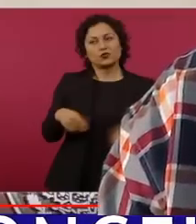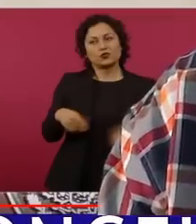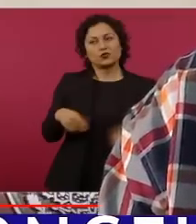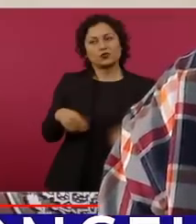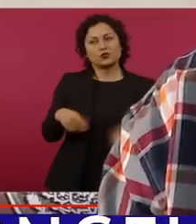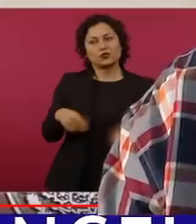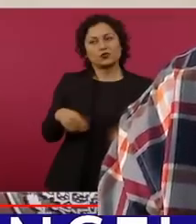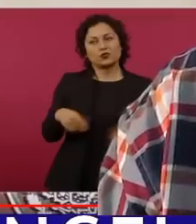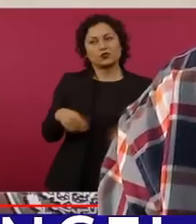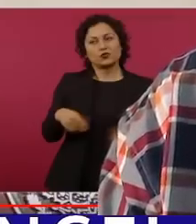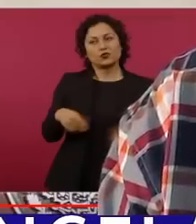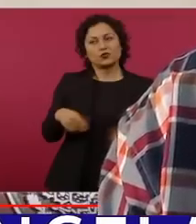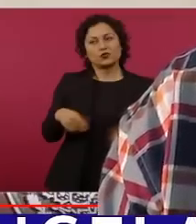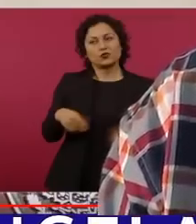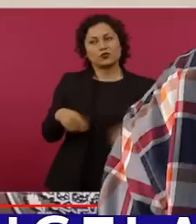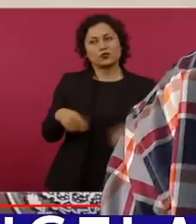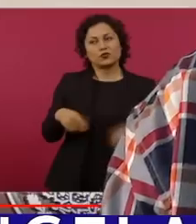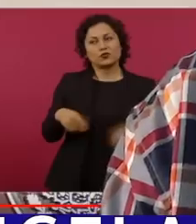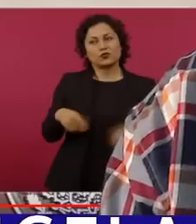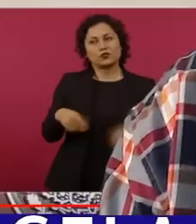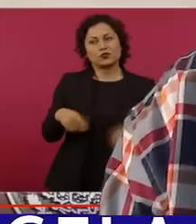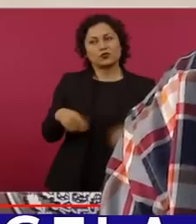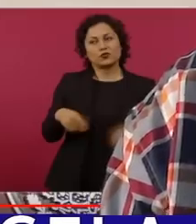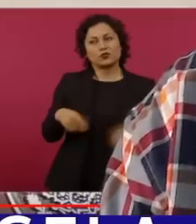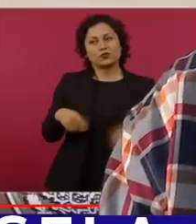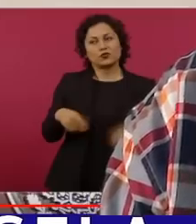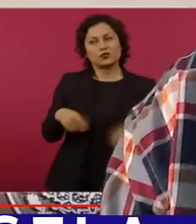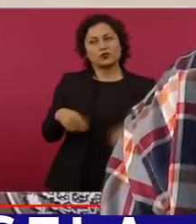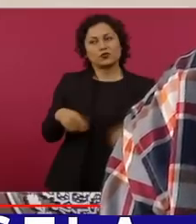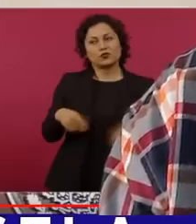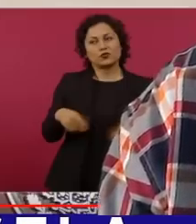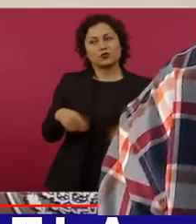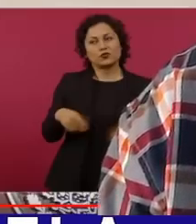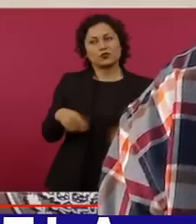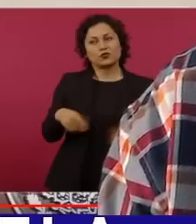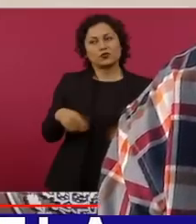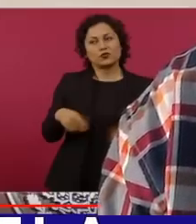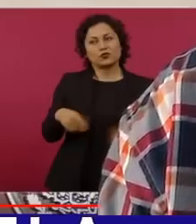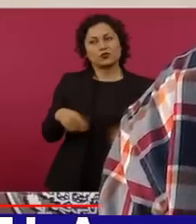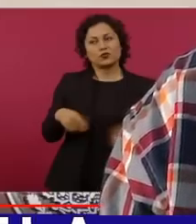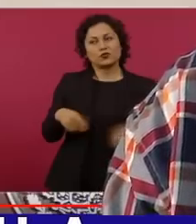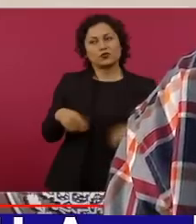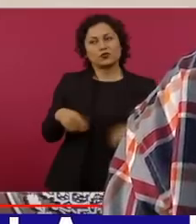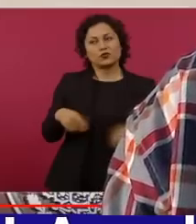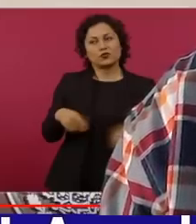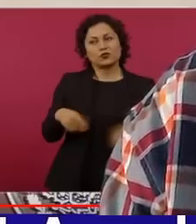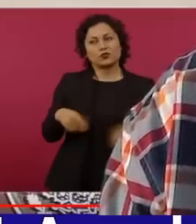expresa. Para el presidente Andrés Manuel López Obrador, el pueblo peruano es su pueblo.